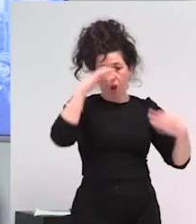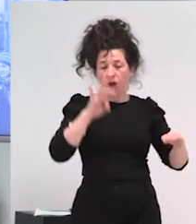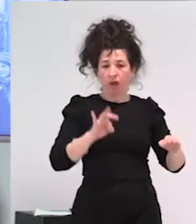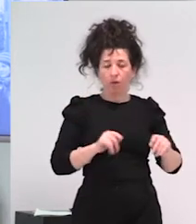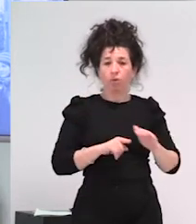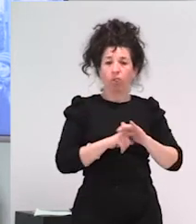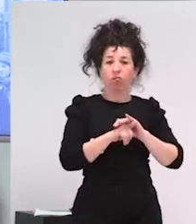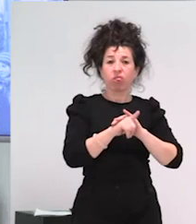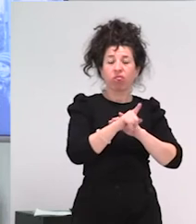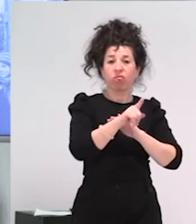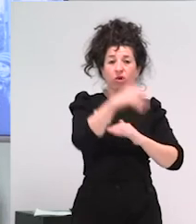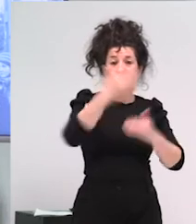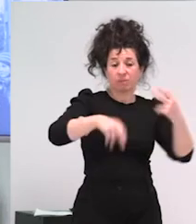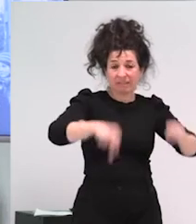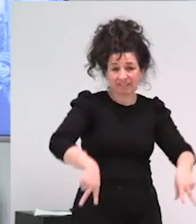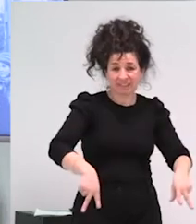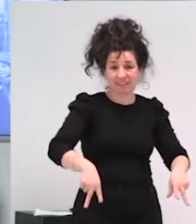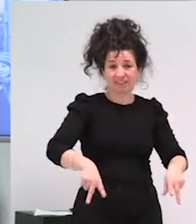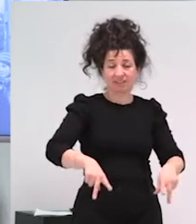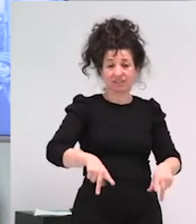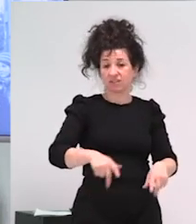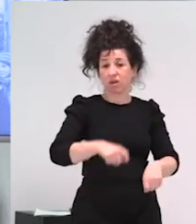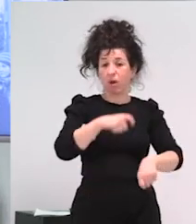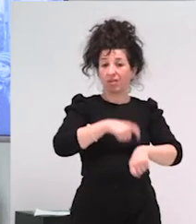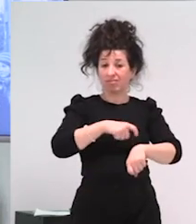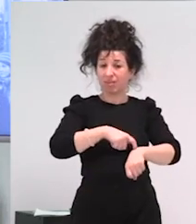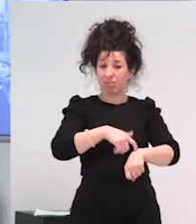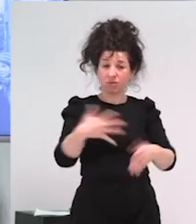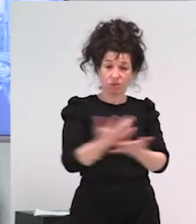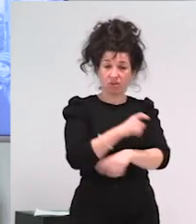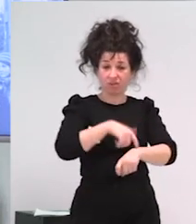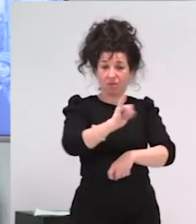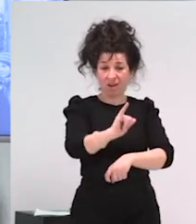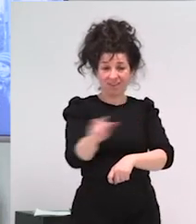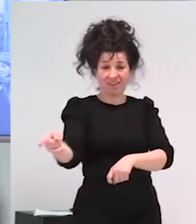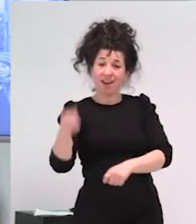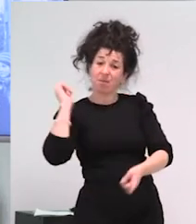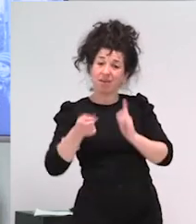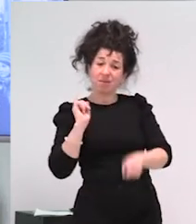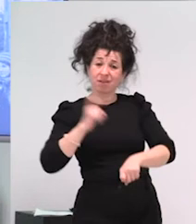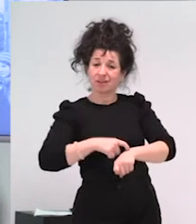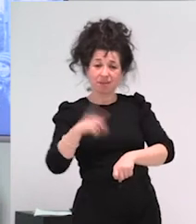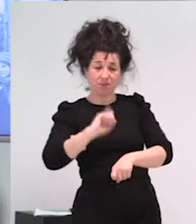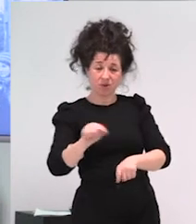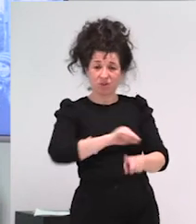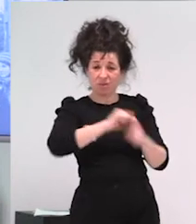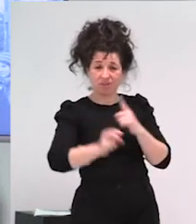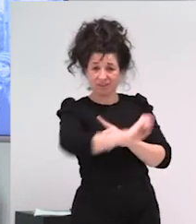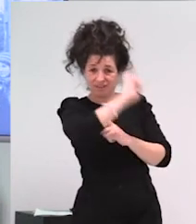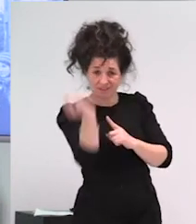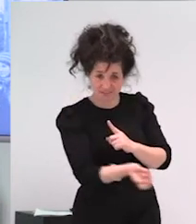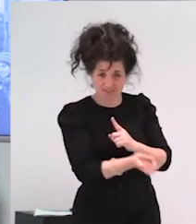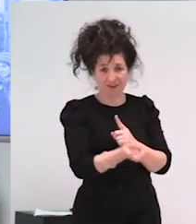de que todo tiene un tiempo y que el tiempo no lo marca él, sino que lo marcan otros múltiples factores, desde las